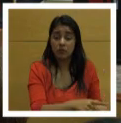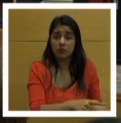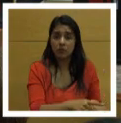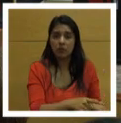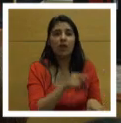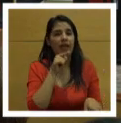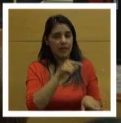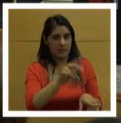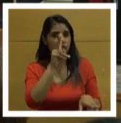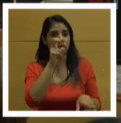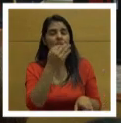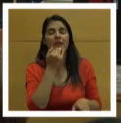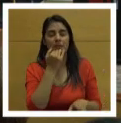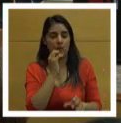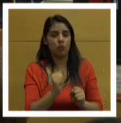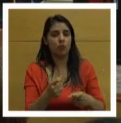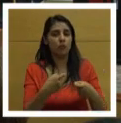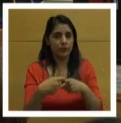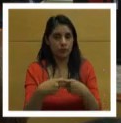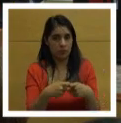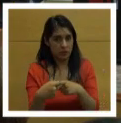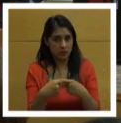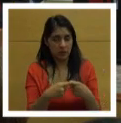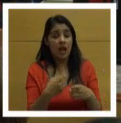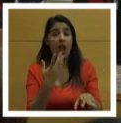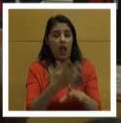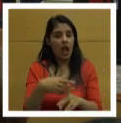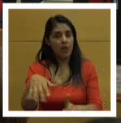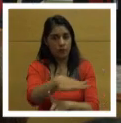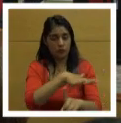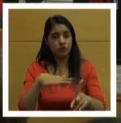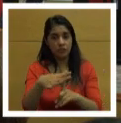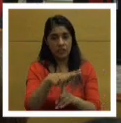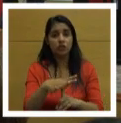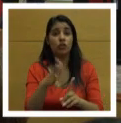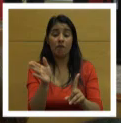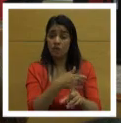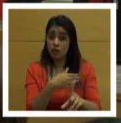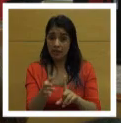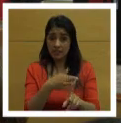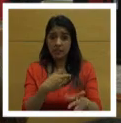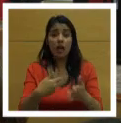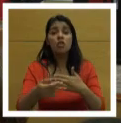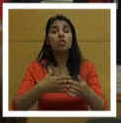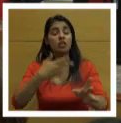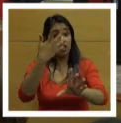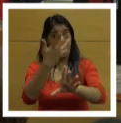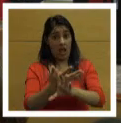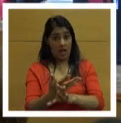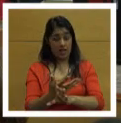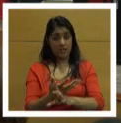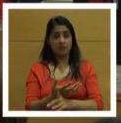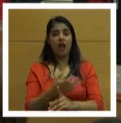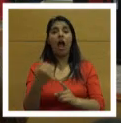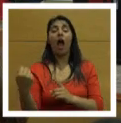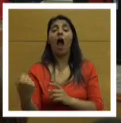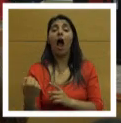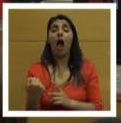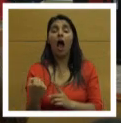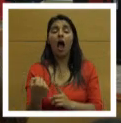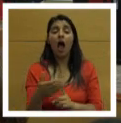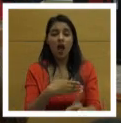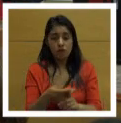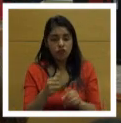Es un tema que también podemos discutir, sobre todo si consideramos el contexto del ciclo de violencia, donde tenemos ciclos de episodios abusivos, fuerza